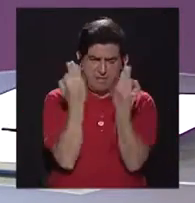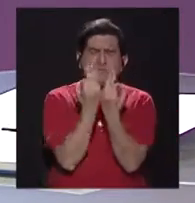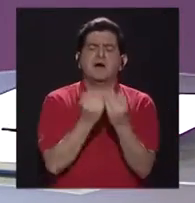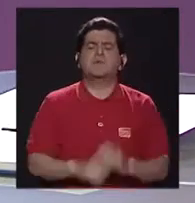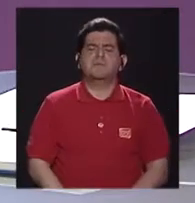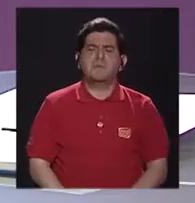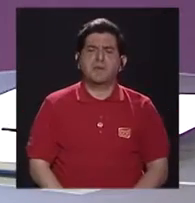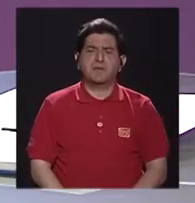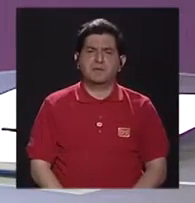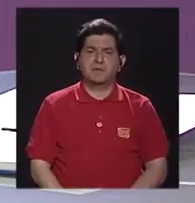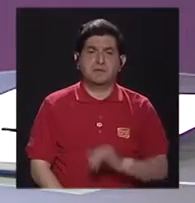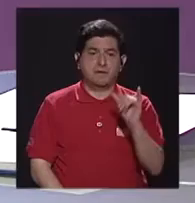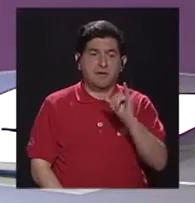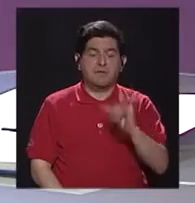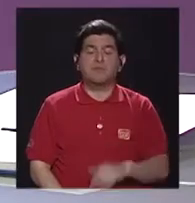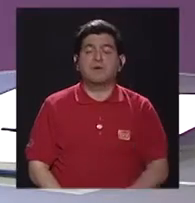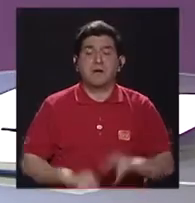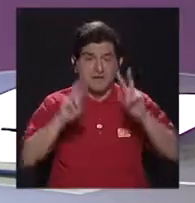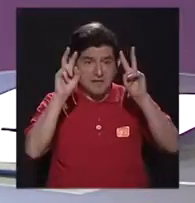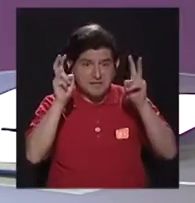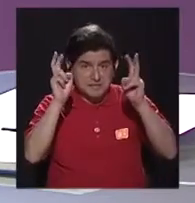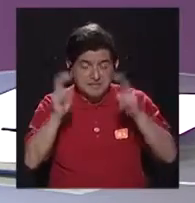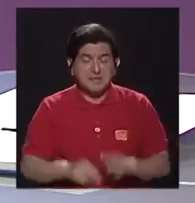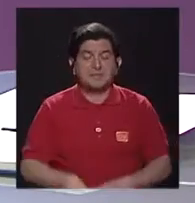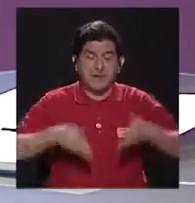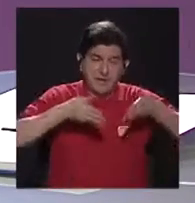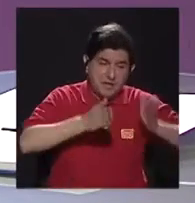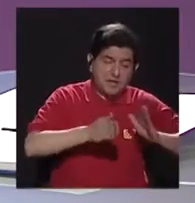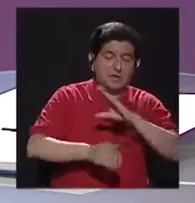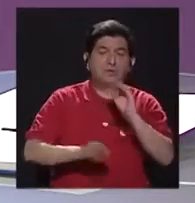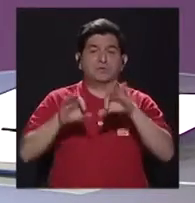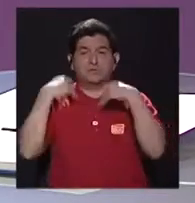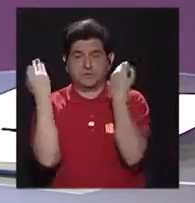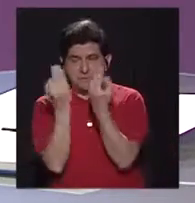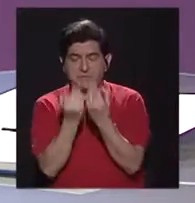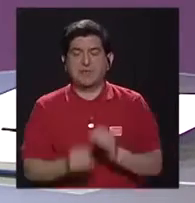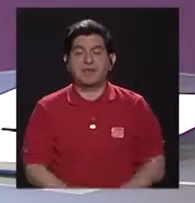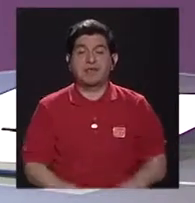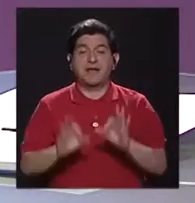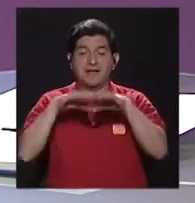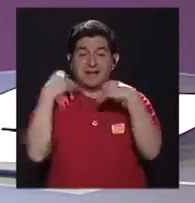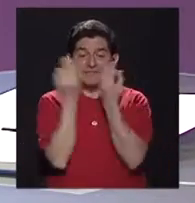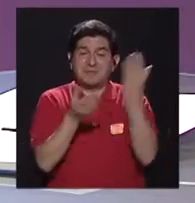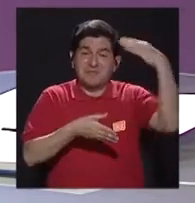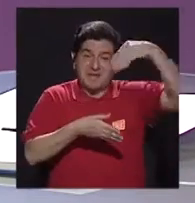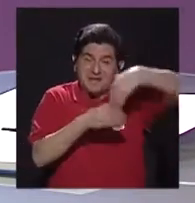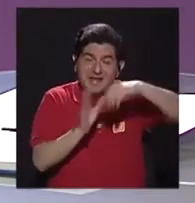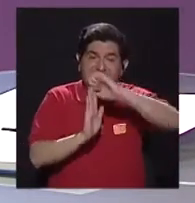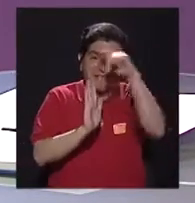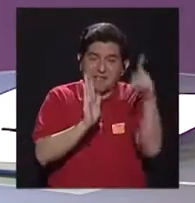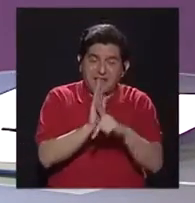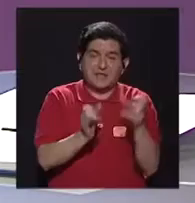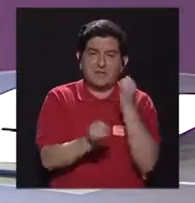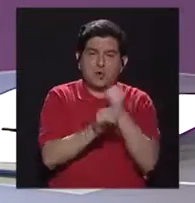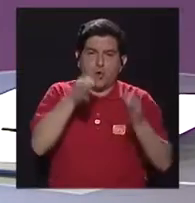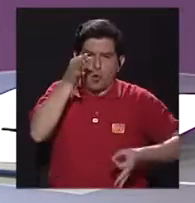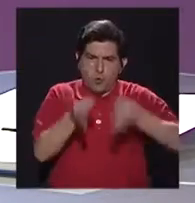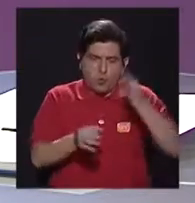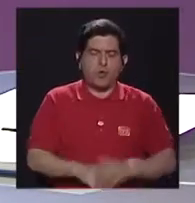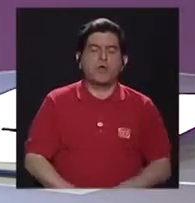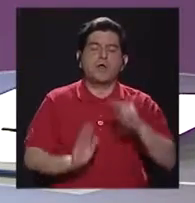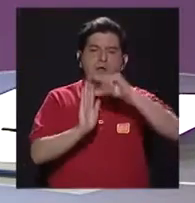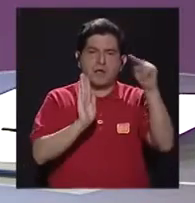está relacionado con el tema de la familia, y la familia es una institución jurídica que está en la Constitución Política, que está en los